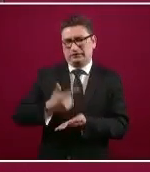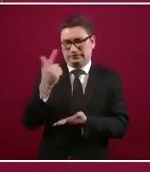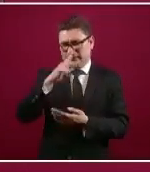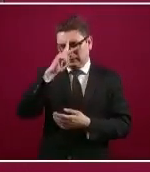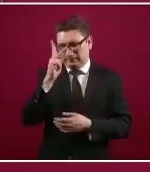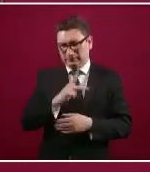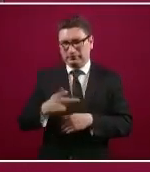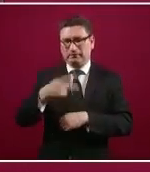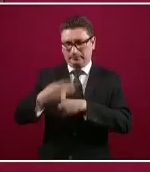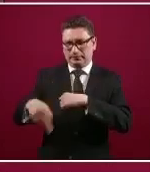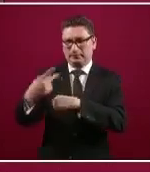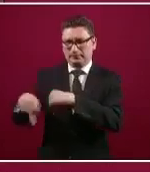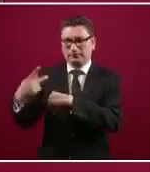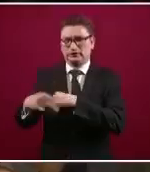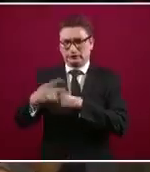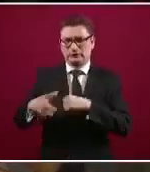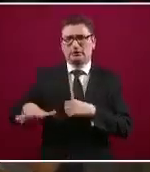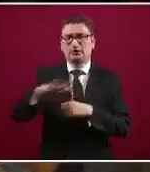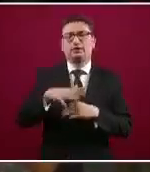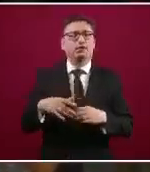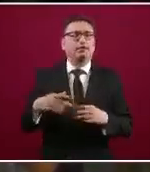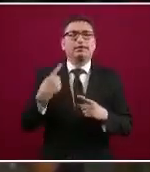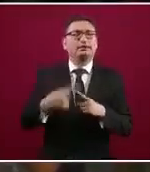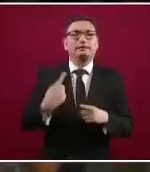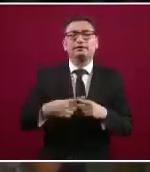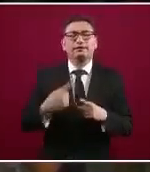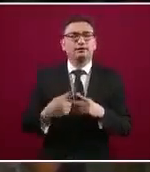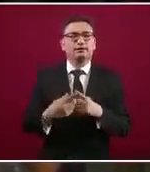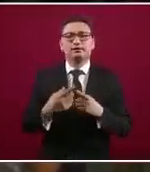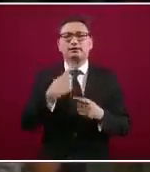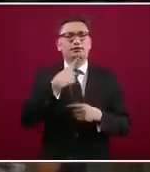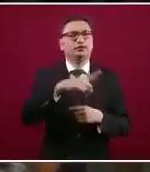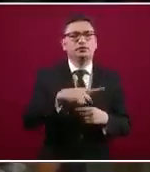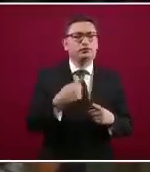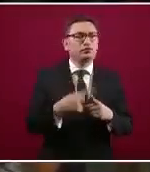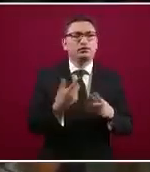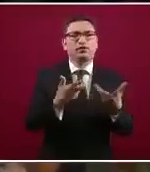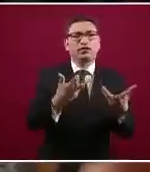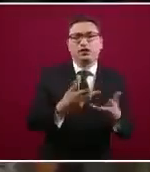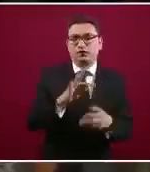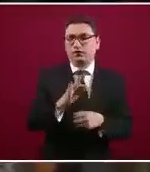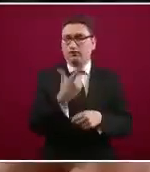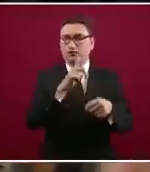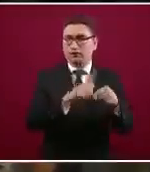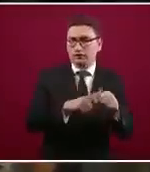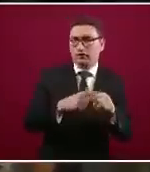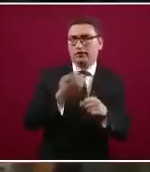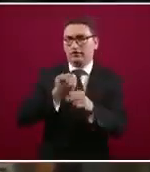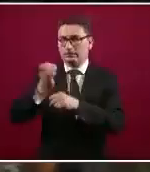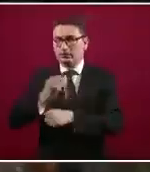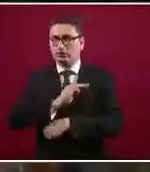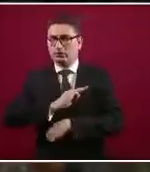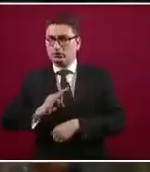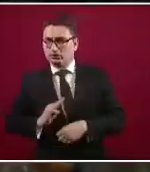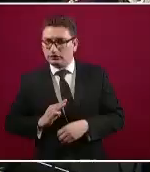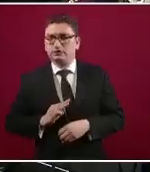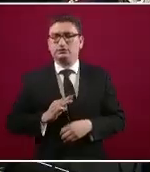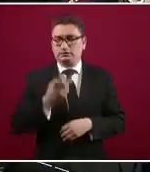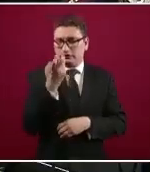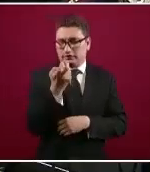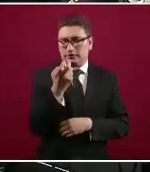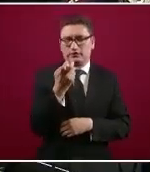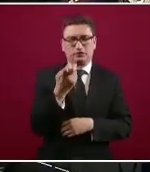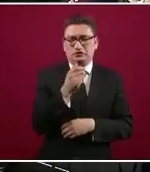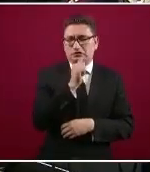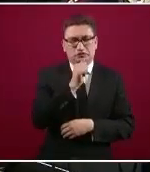de definir quién va a hacer la denuncia, quiénes van a actuar, si es federal, estatal o municipal, es algo que no